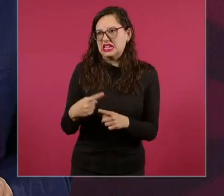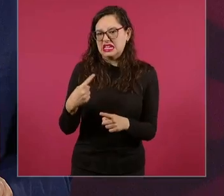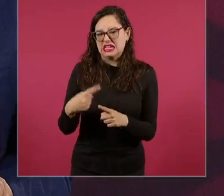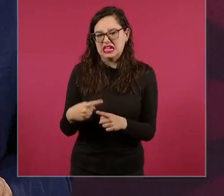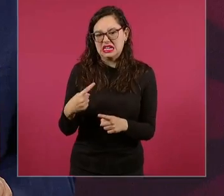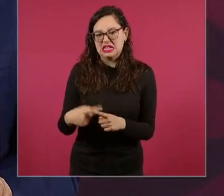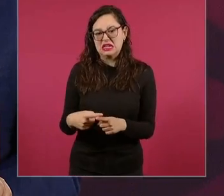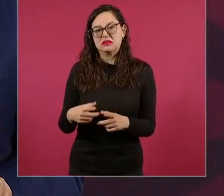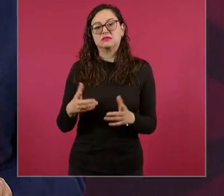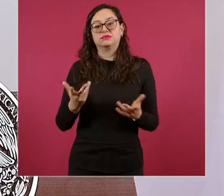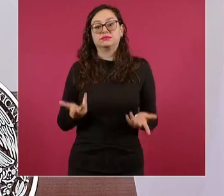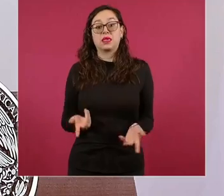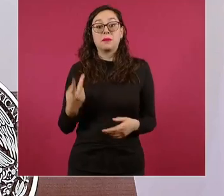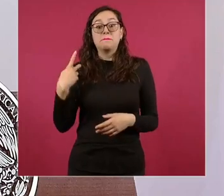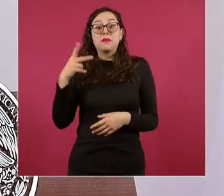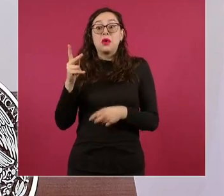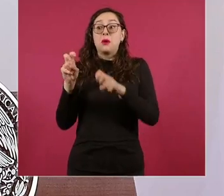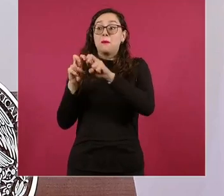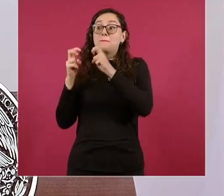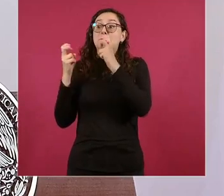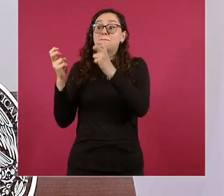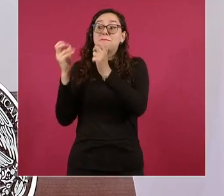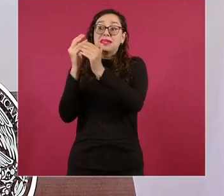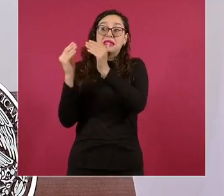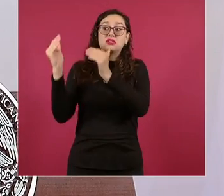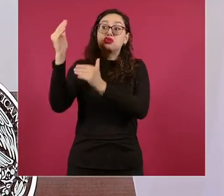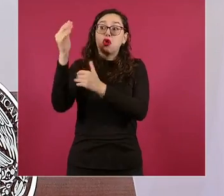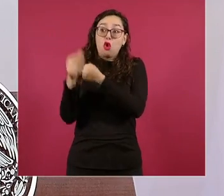Bueno, ni siquiera los ministros, que son once,